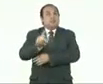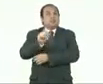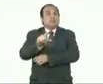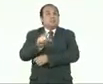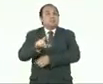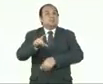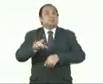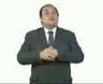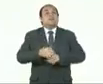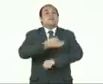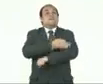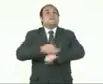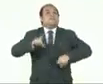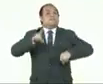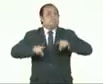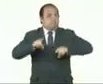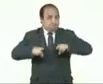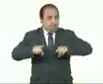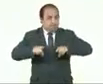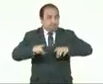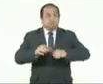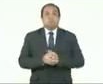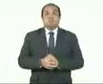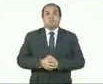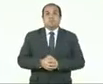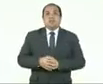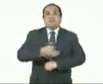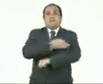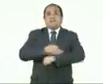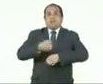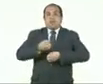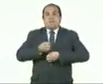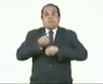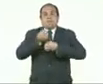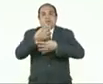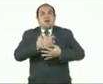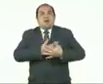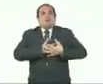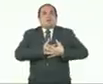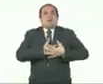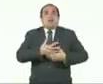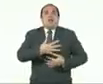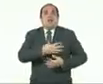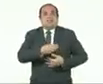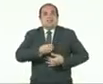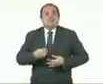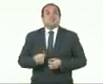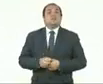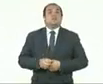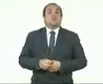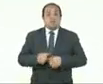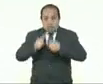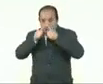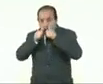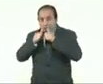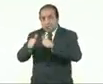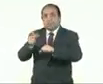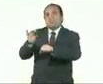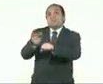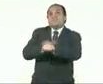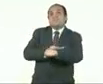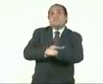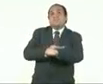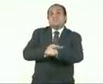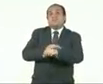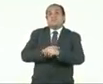depende de la familia, que la familia le dé amor a sus hijos, que esté atento a lo que ocurre